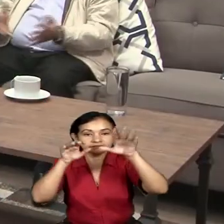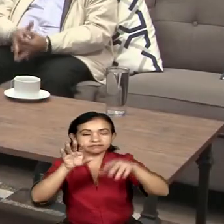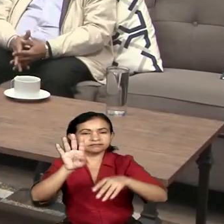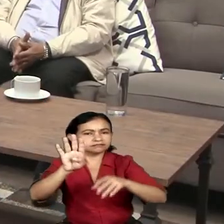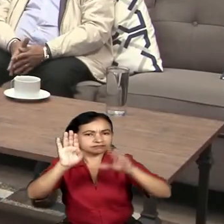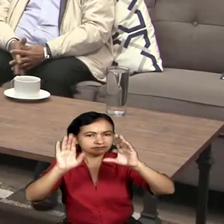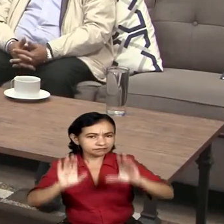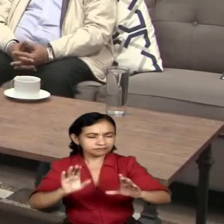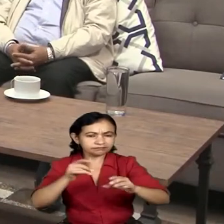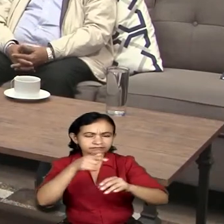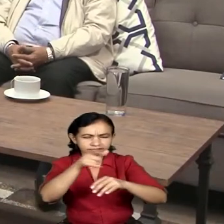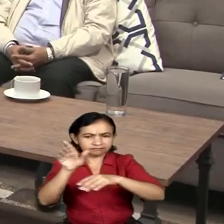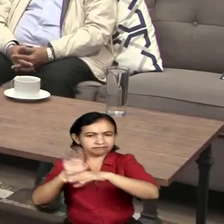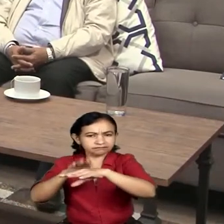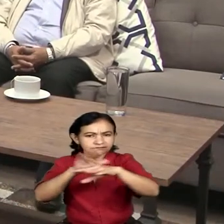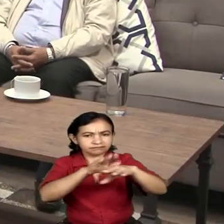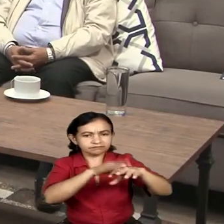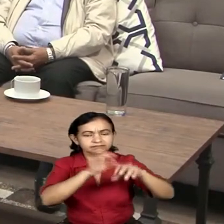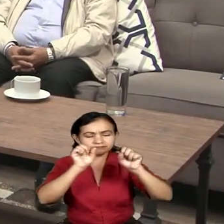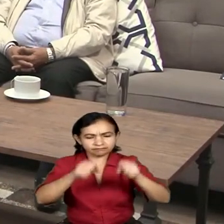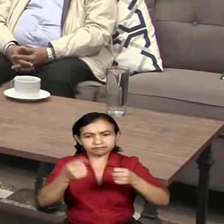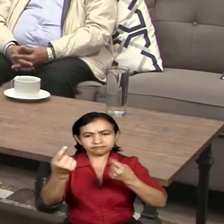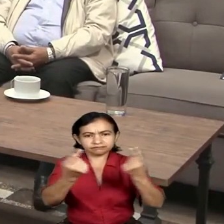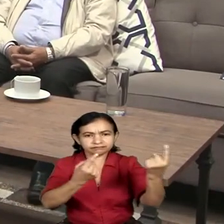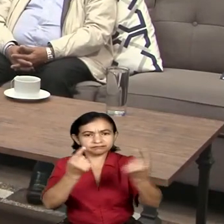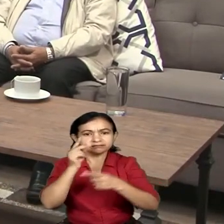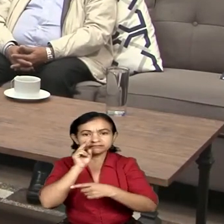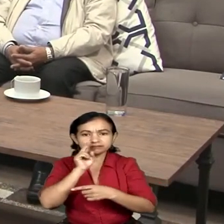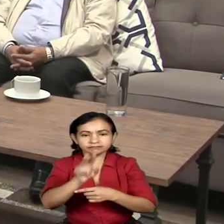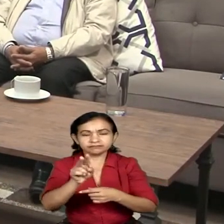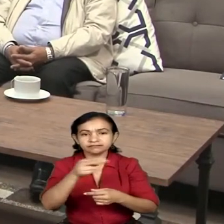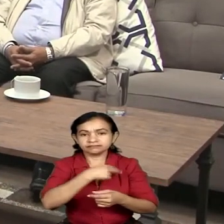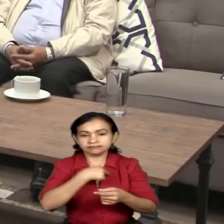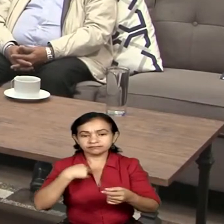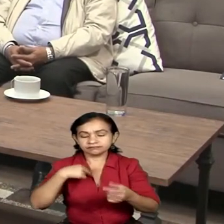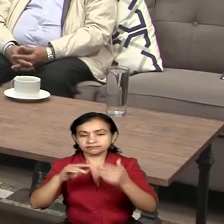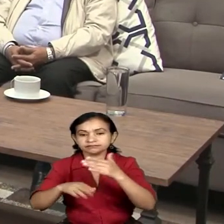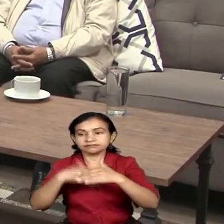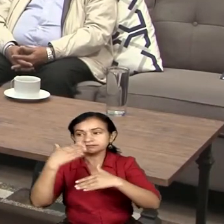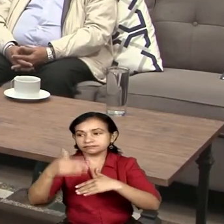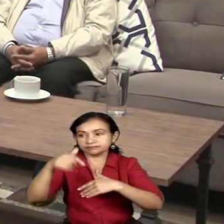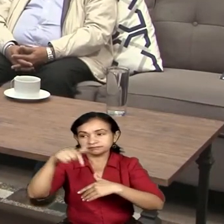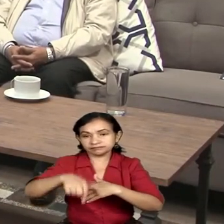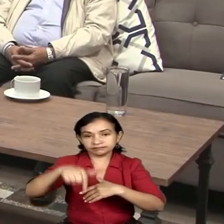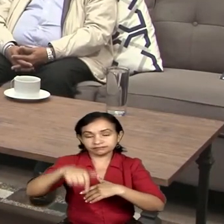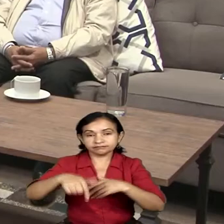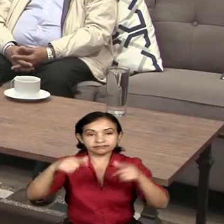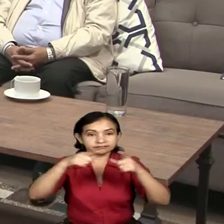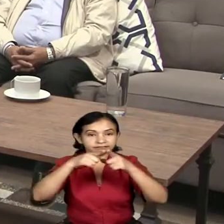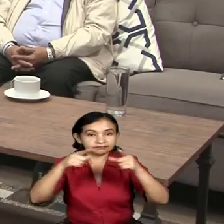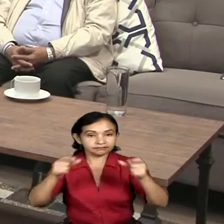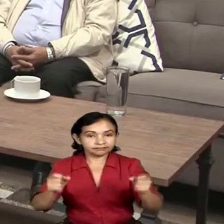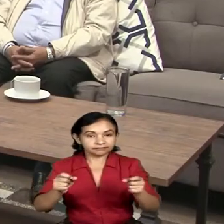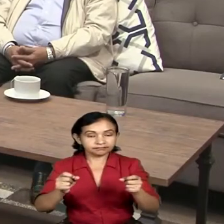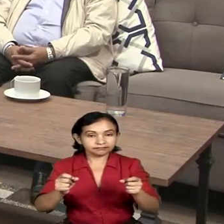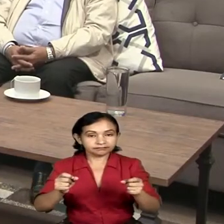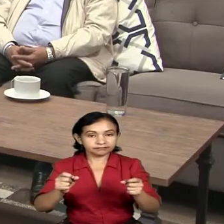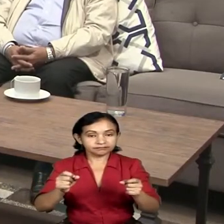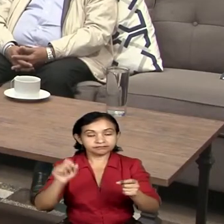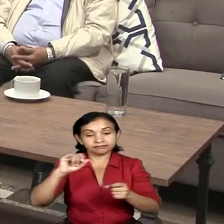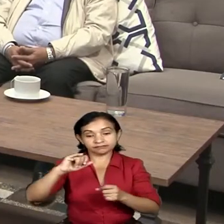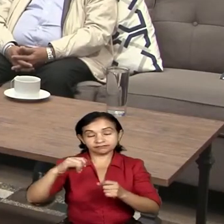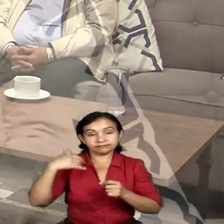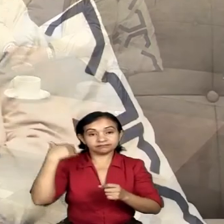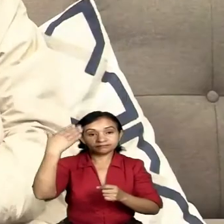cuales están invitados todos los leoneses. Y se va a reprisar aquí en Managua el próximo